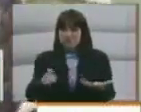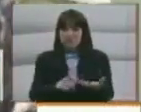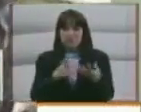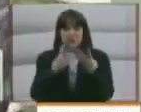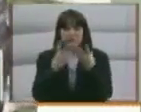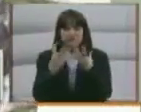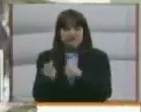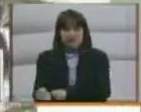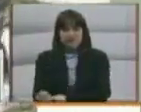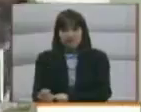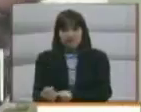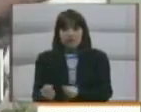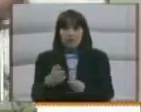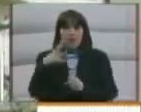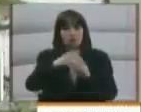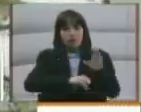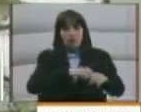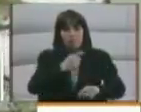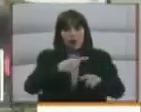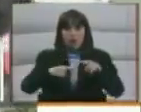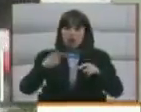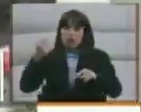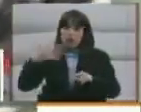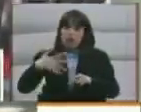comprarlo en las tiendas, como se llama,